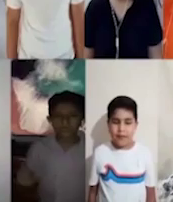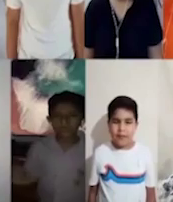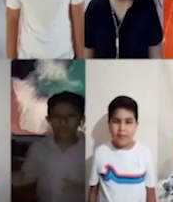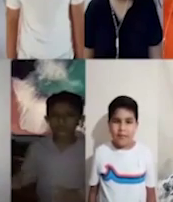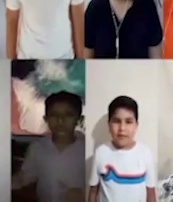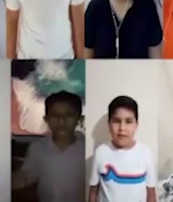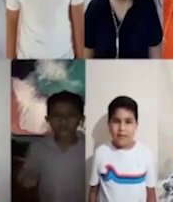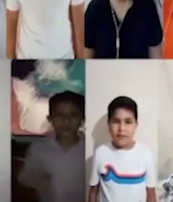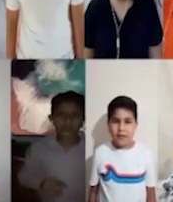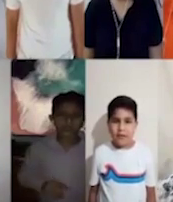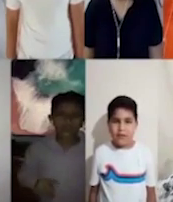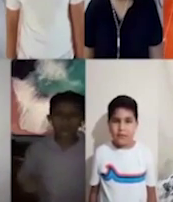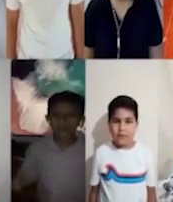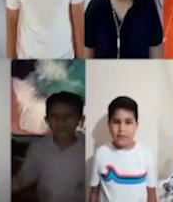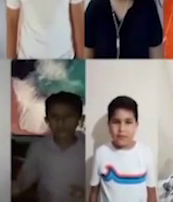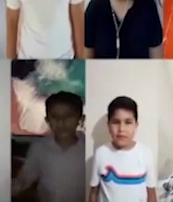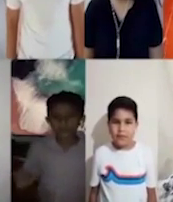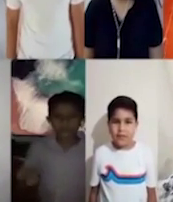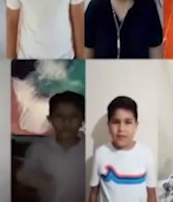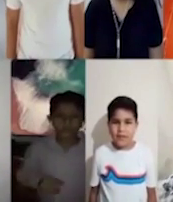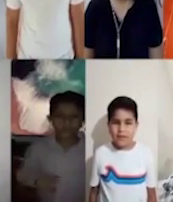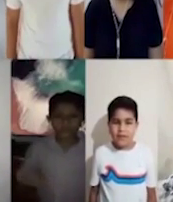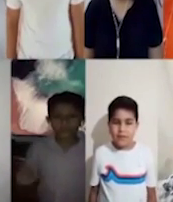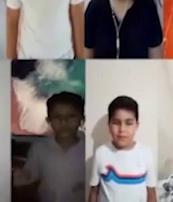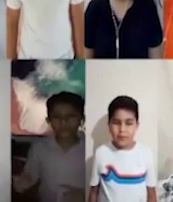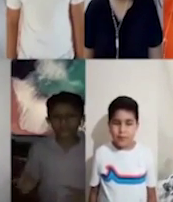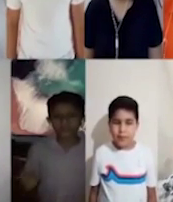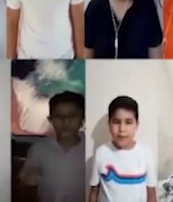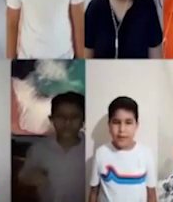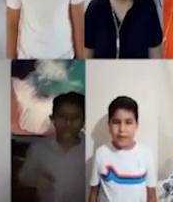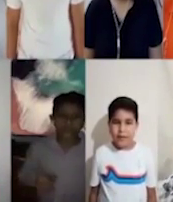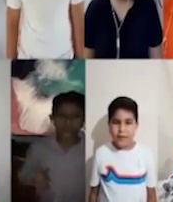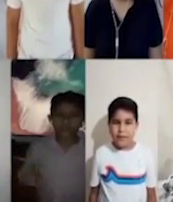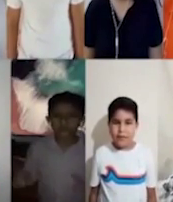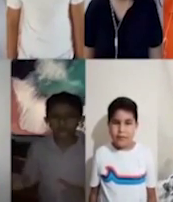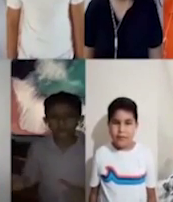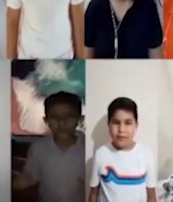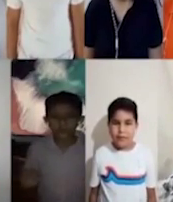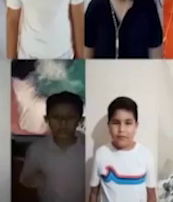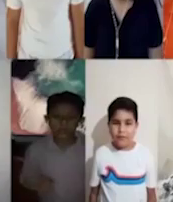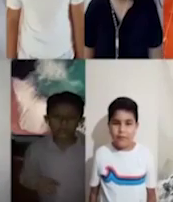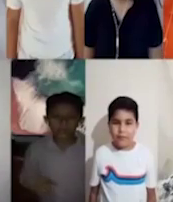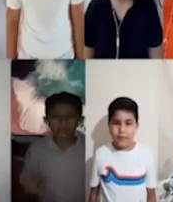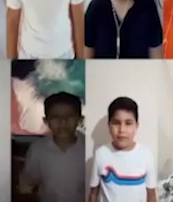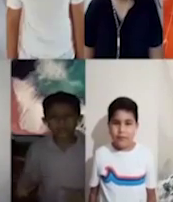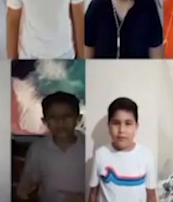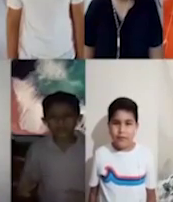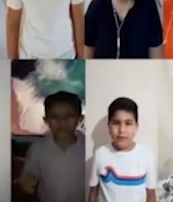Por